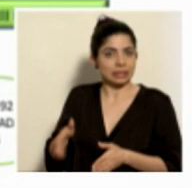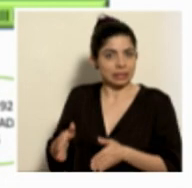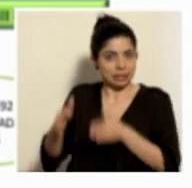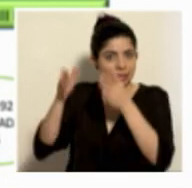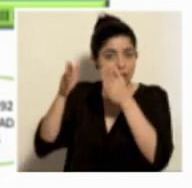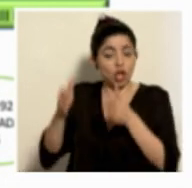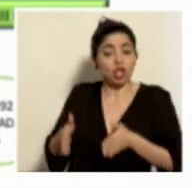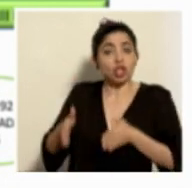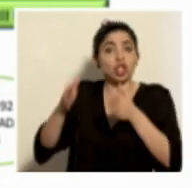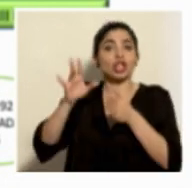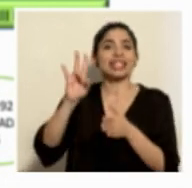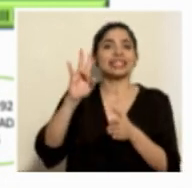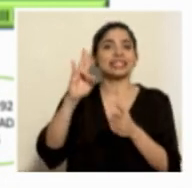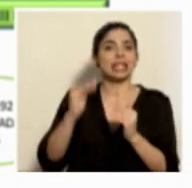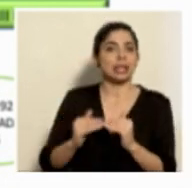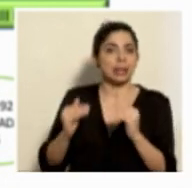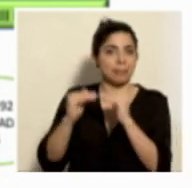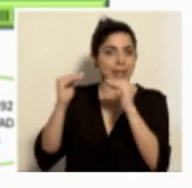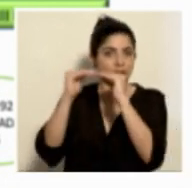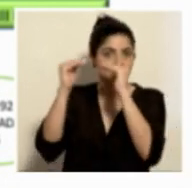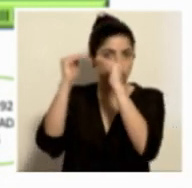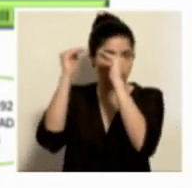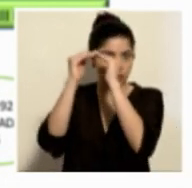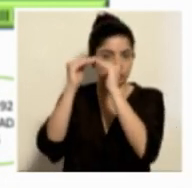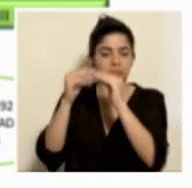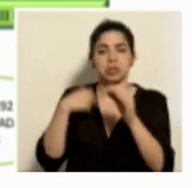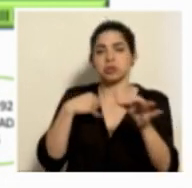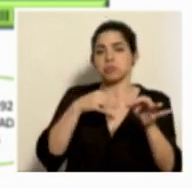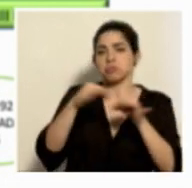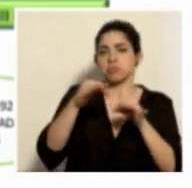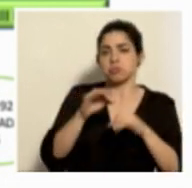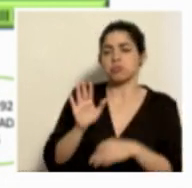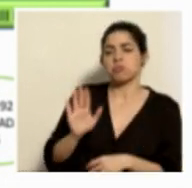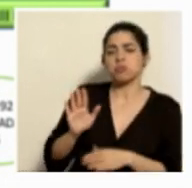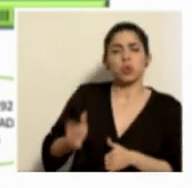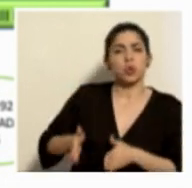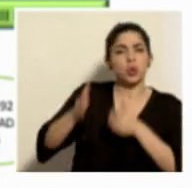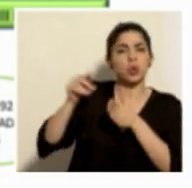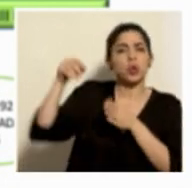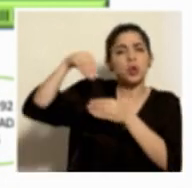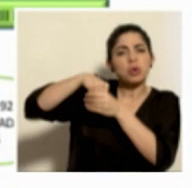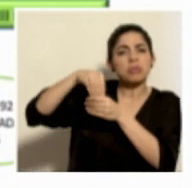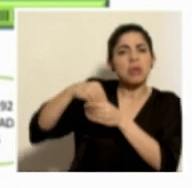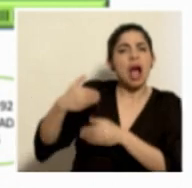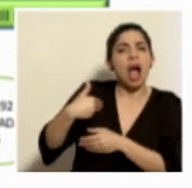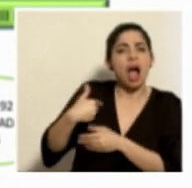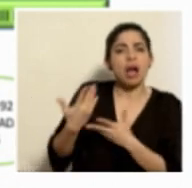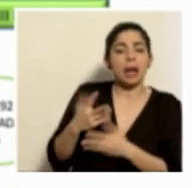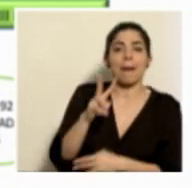una torre de 7 pisos, y para dar algunas características de esta torre, tiene